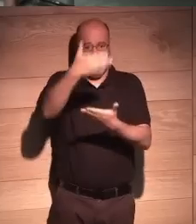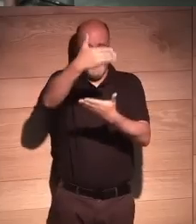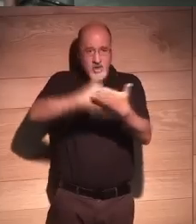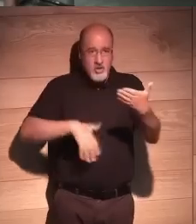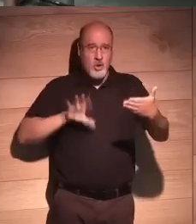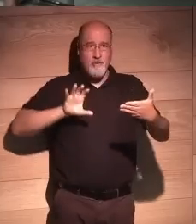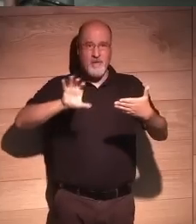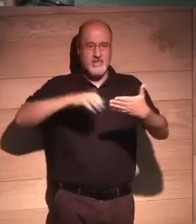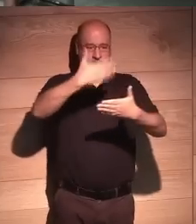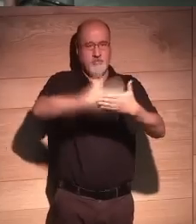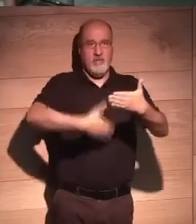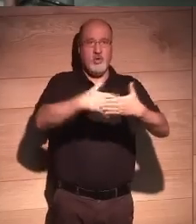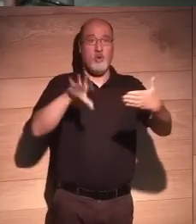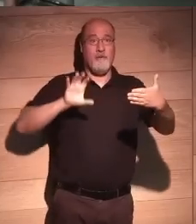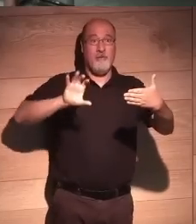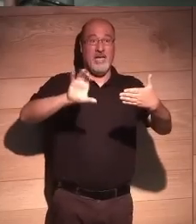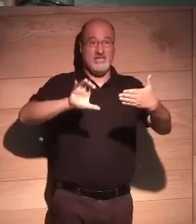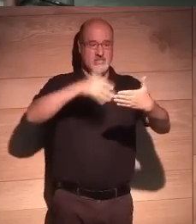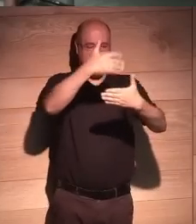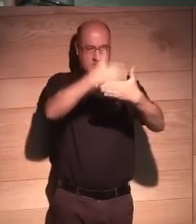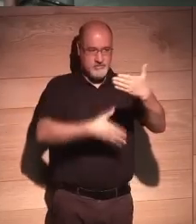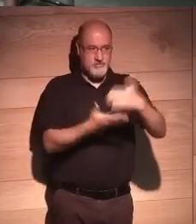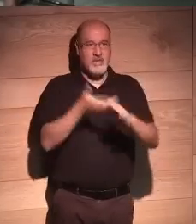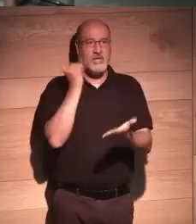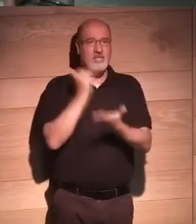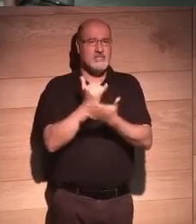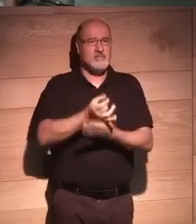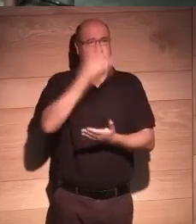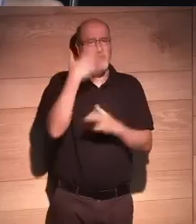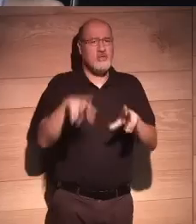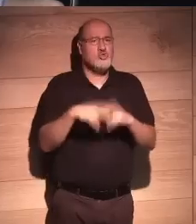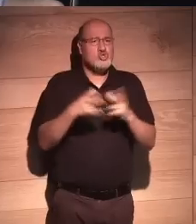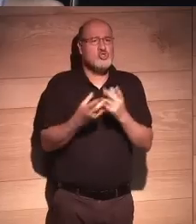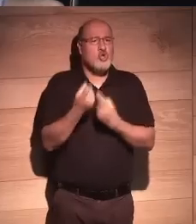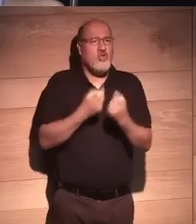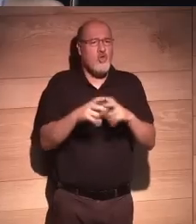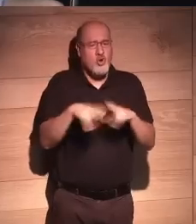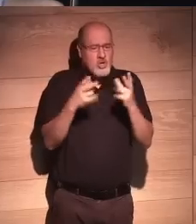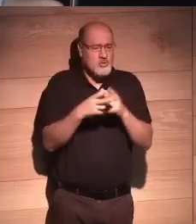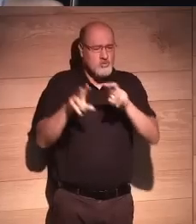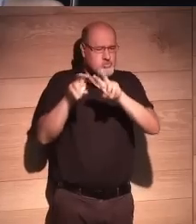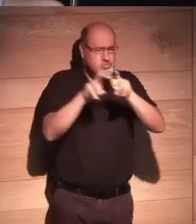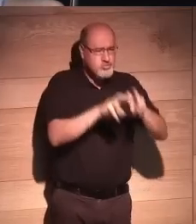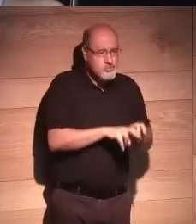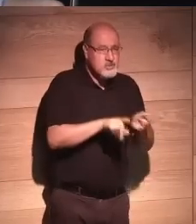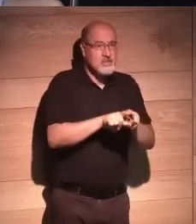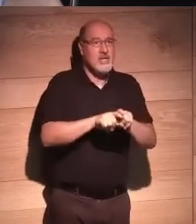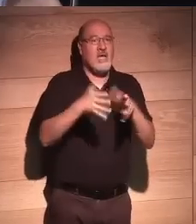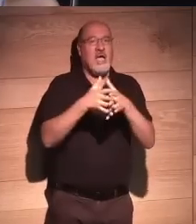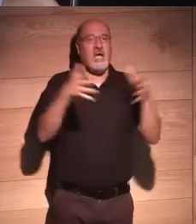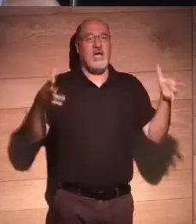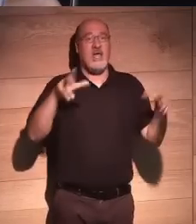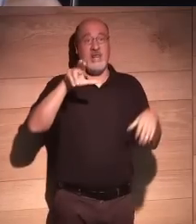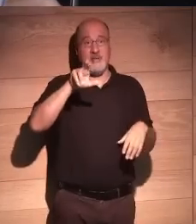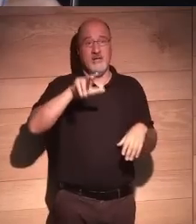El País hace no sé cuántos años sobre un experimento sociológico que se iba a hacer, que era esto del Gran Hermano.